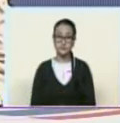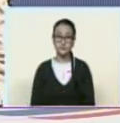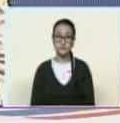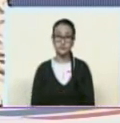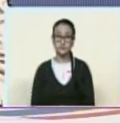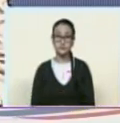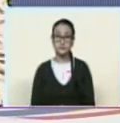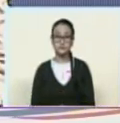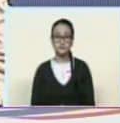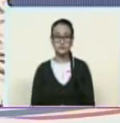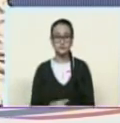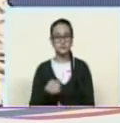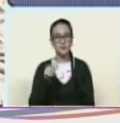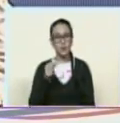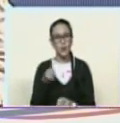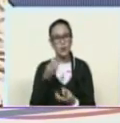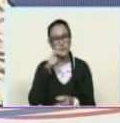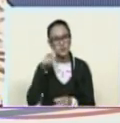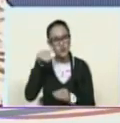Fueron a votar